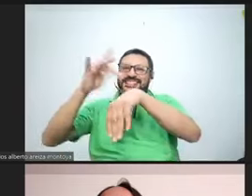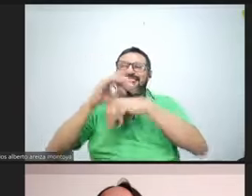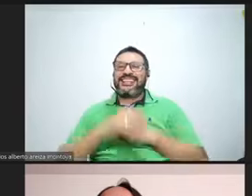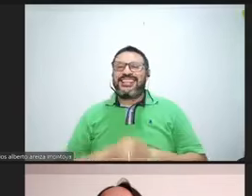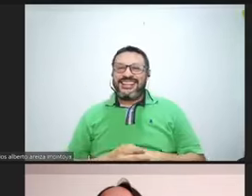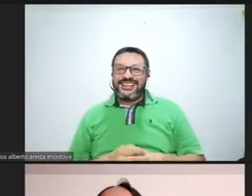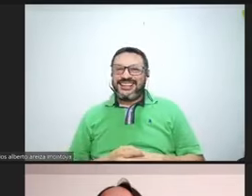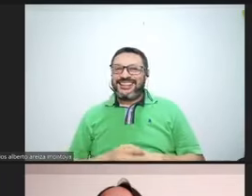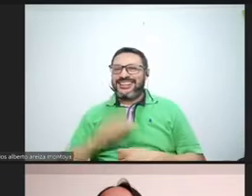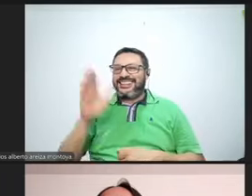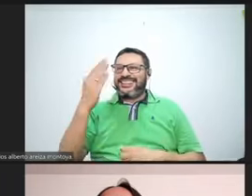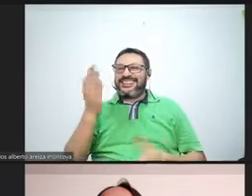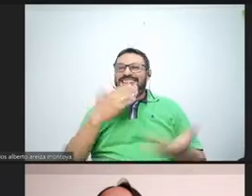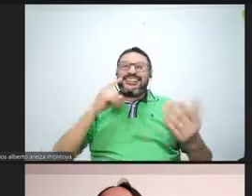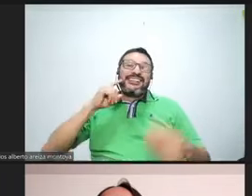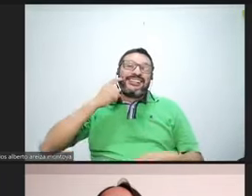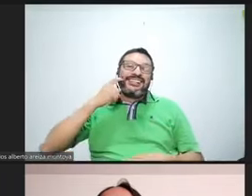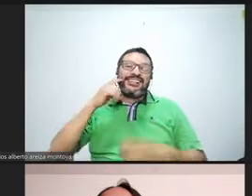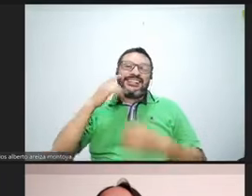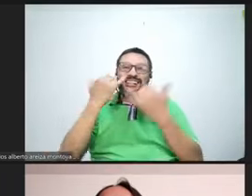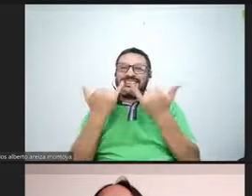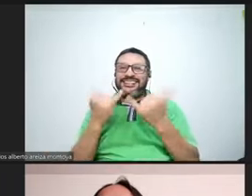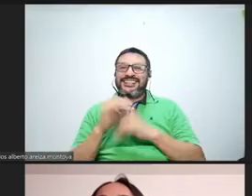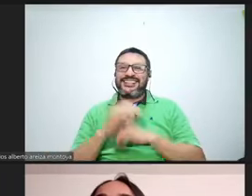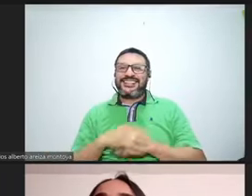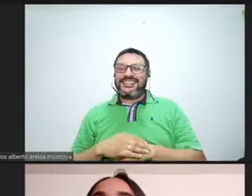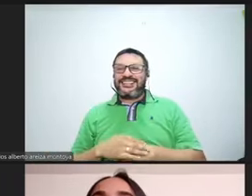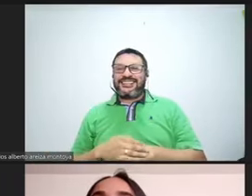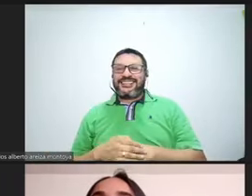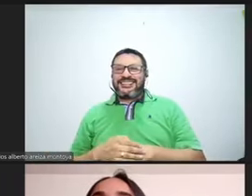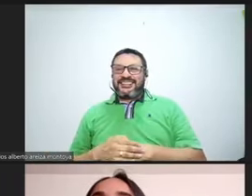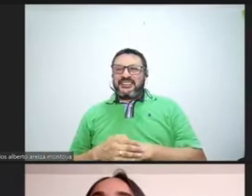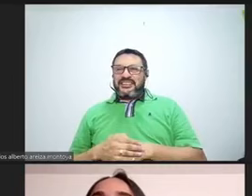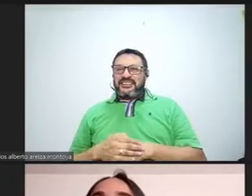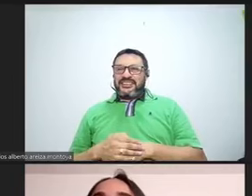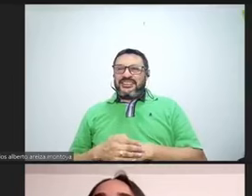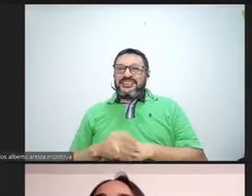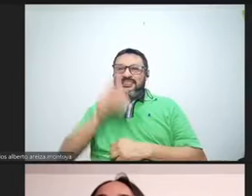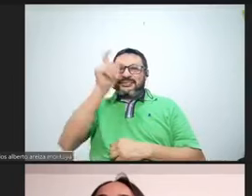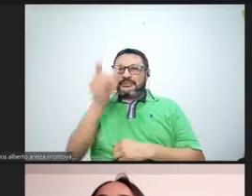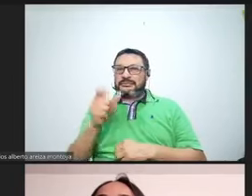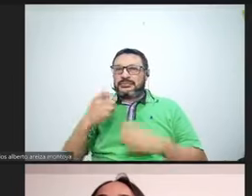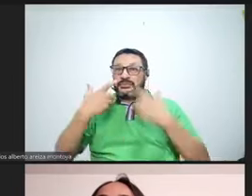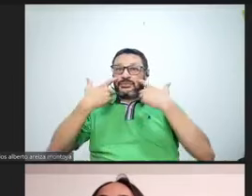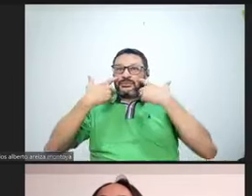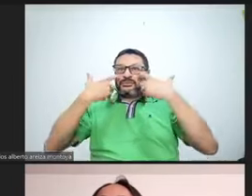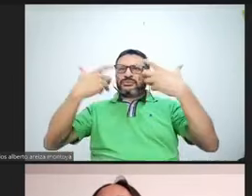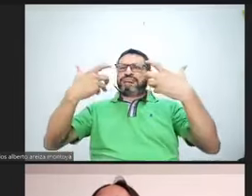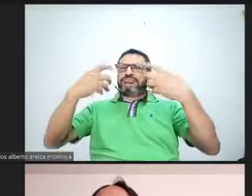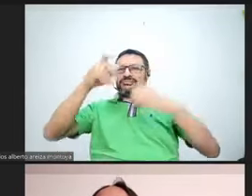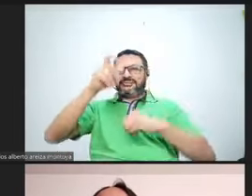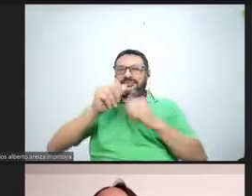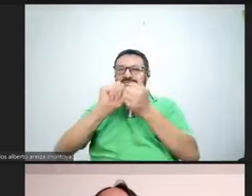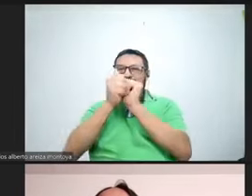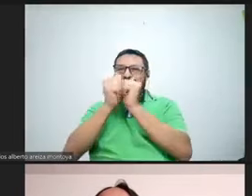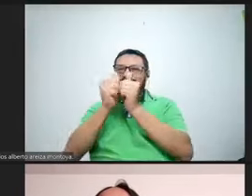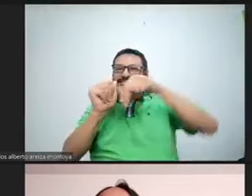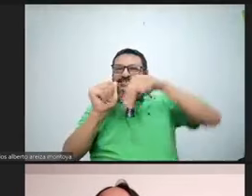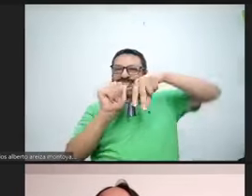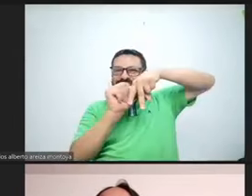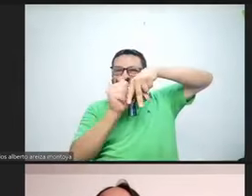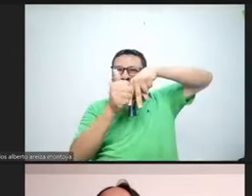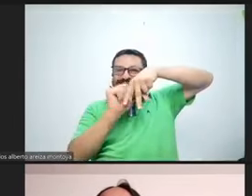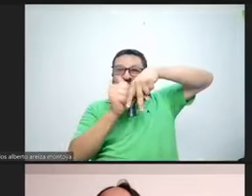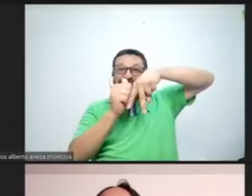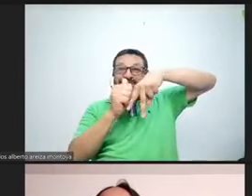bienvenida hoy una vez más con un personaje, una deportista, que tiene muchas historias